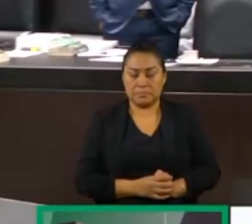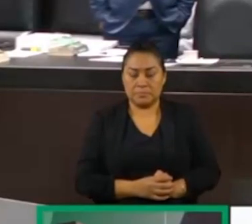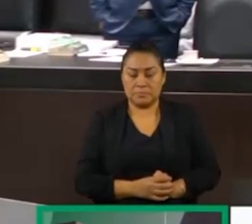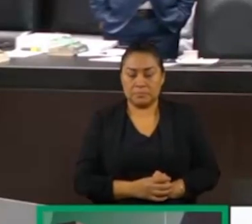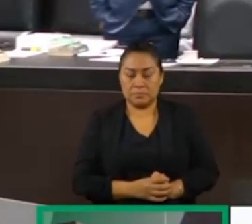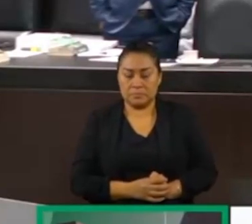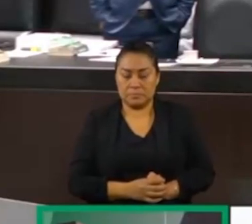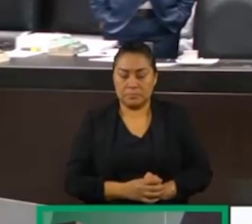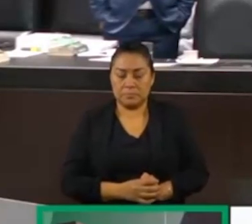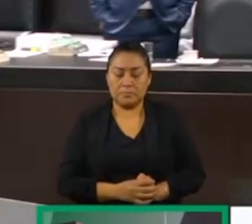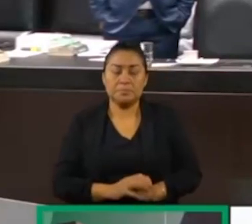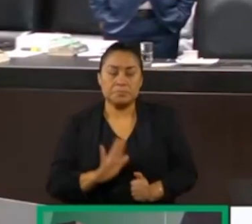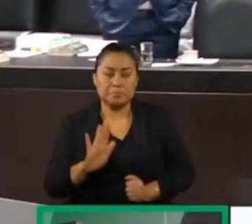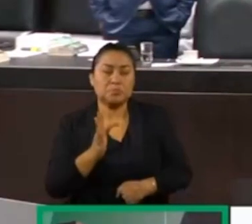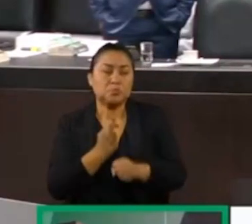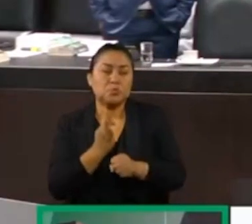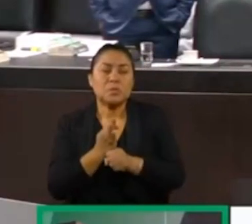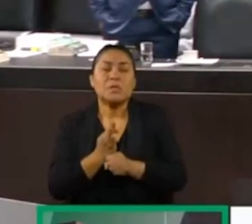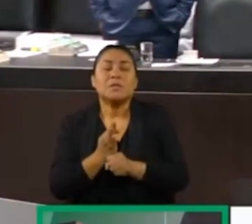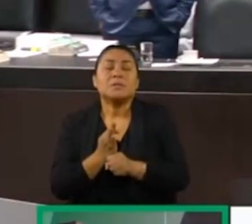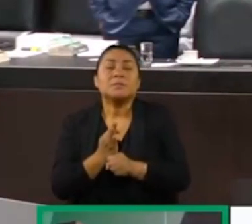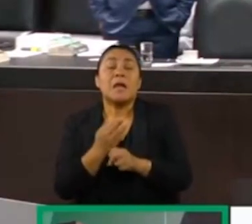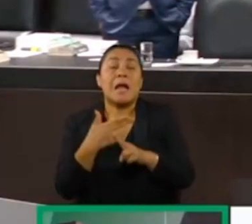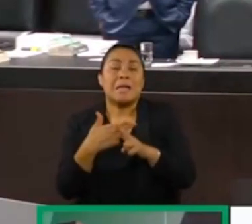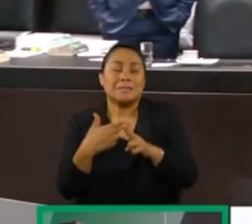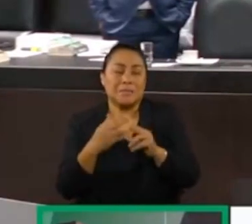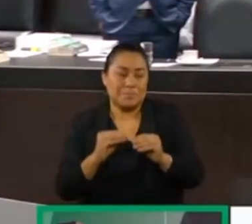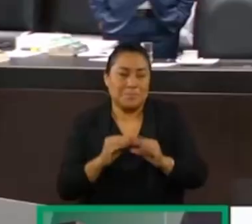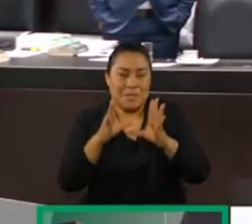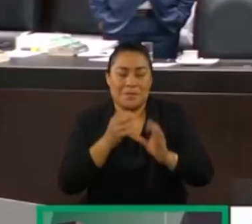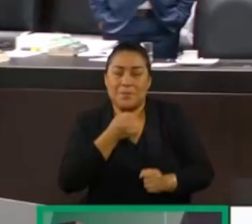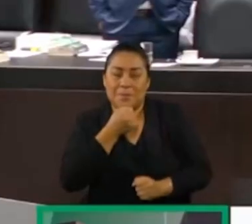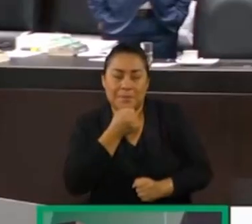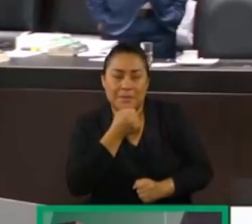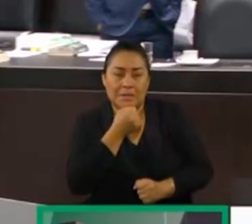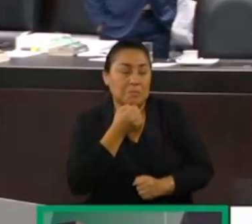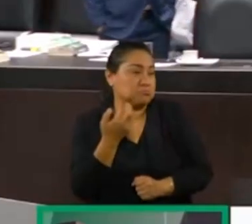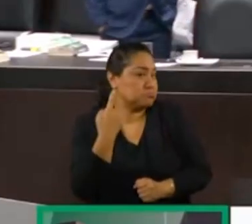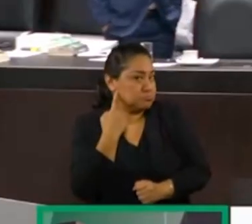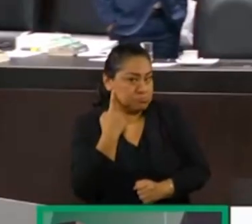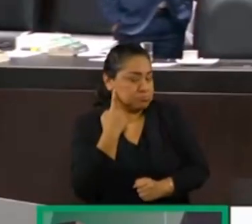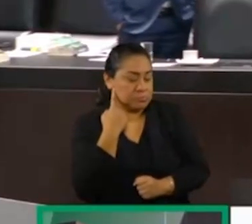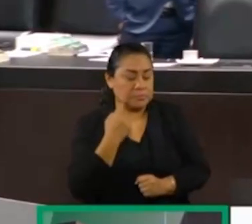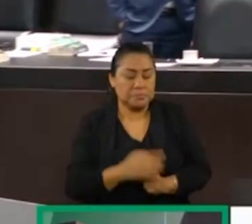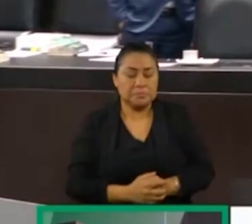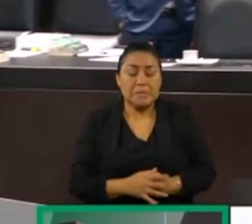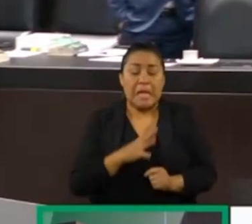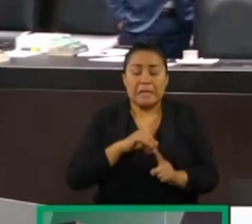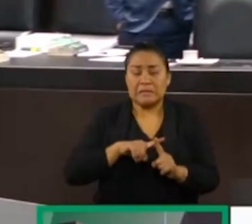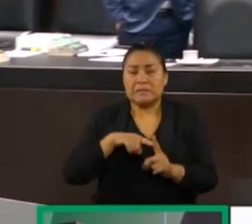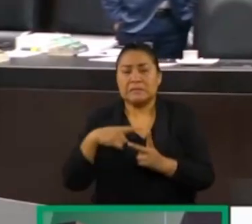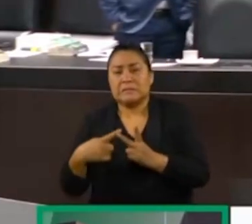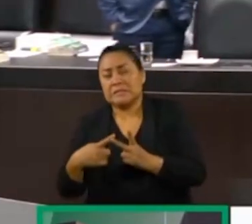Permítame, diputado, hasta que haya sonido porque no se está escuchando en la transmisión. Hay otra curul.